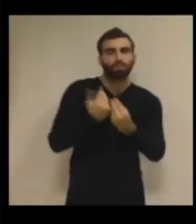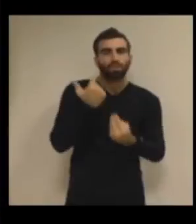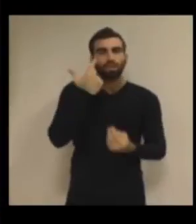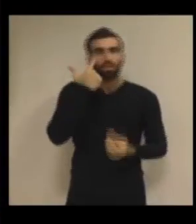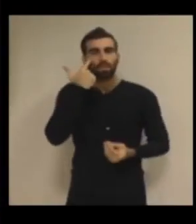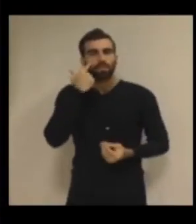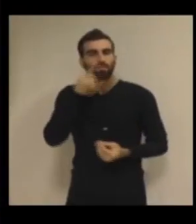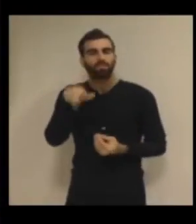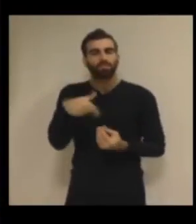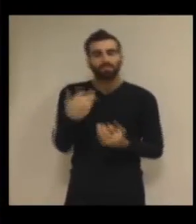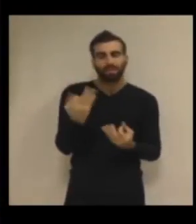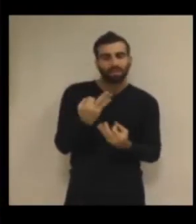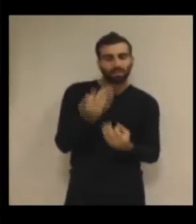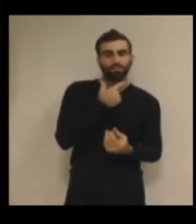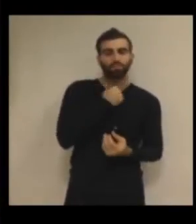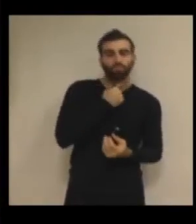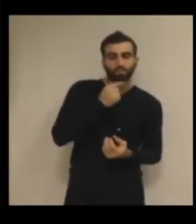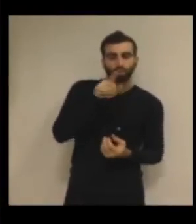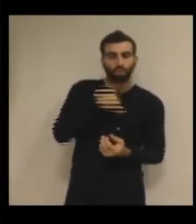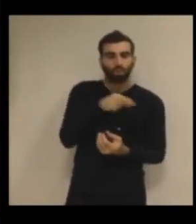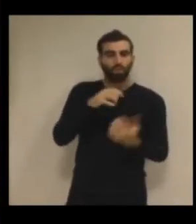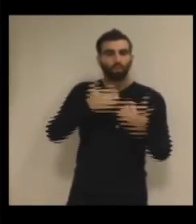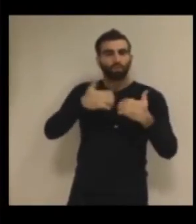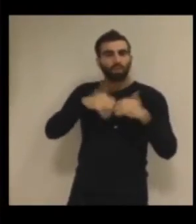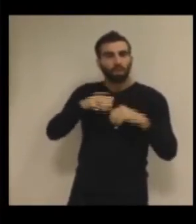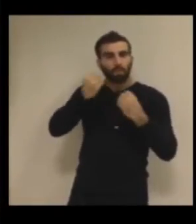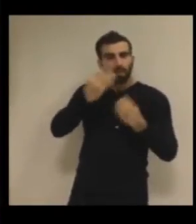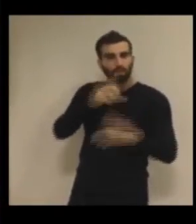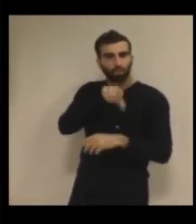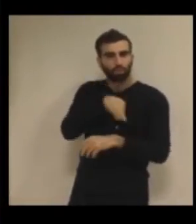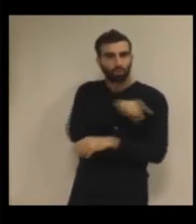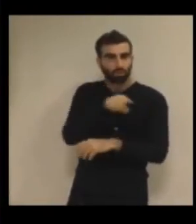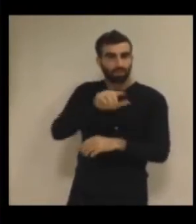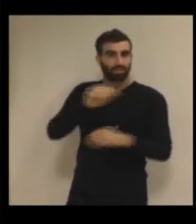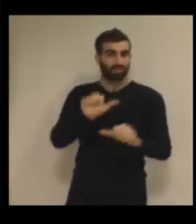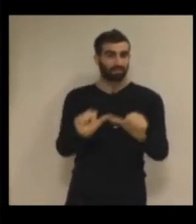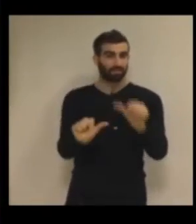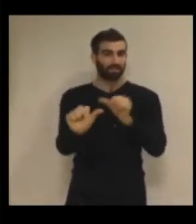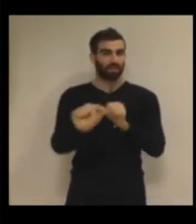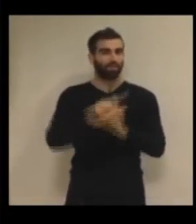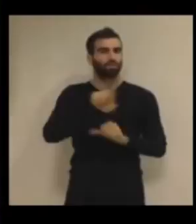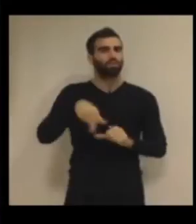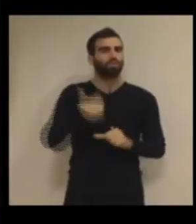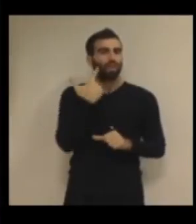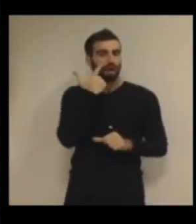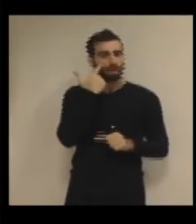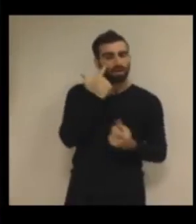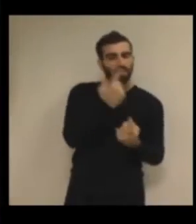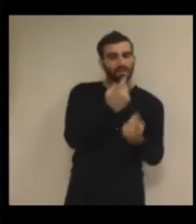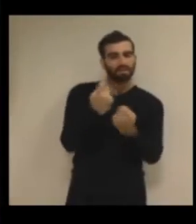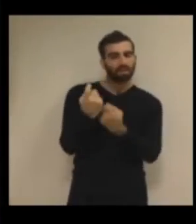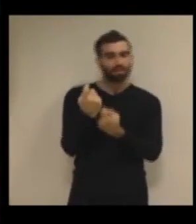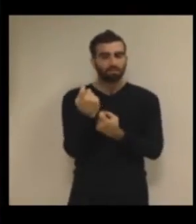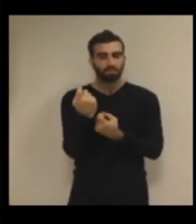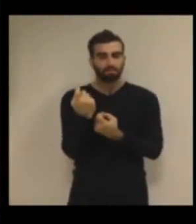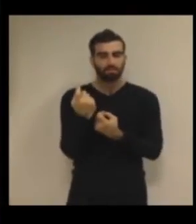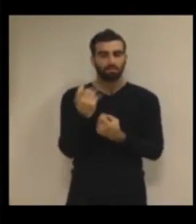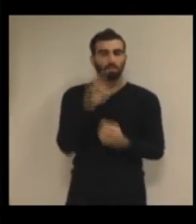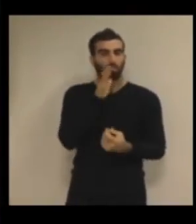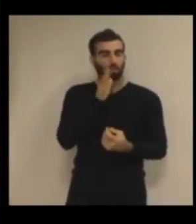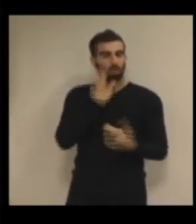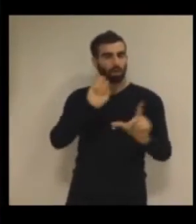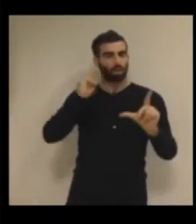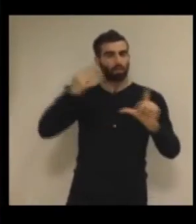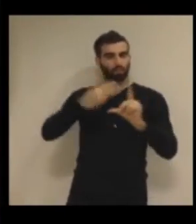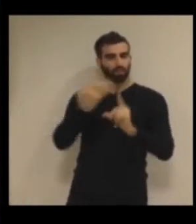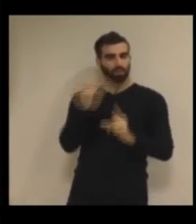cómo lo utilizas, vamos a ver cómo funciona esto y a partir de aquí vemos, ¿qué necesitamos aquí? Pues necesitamos un portal que me